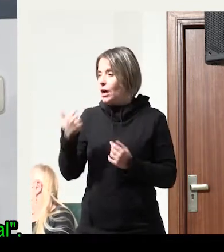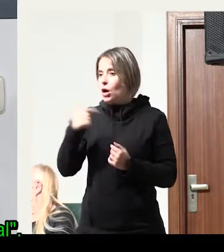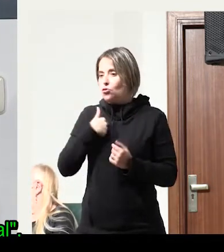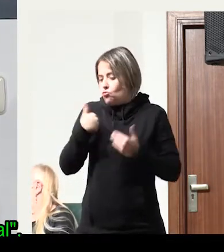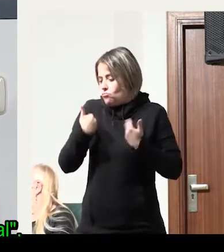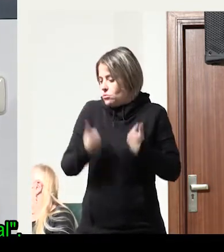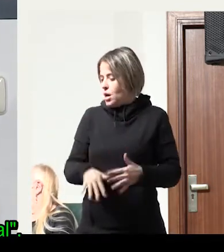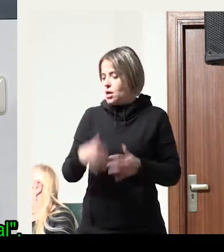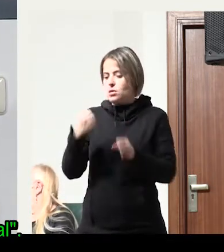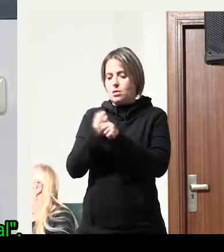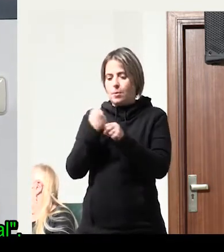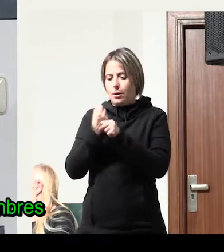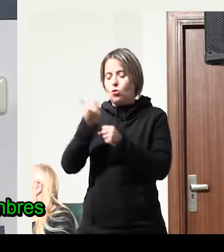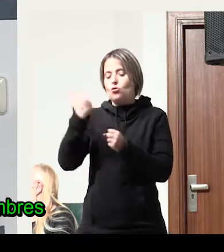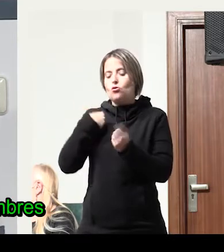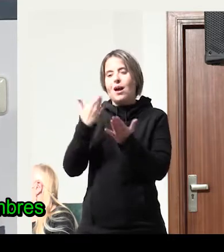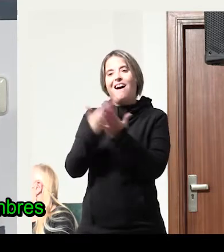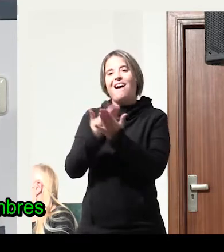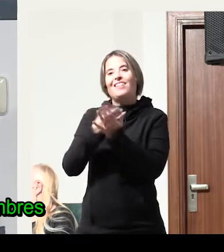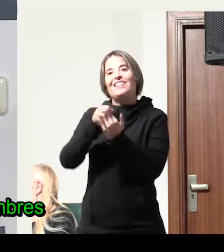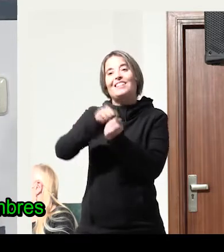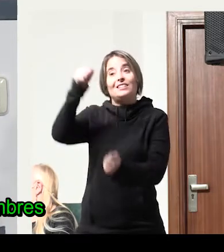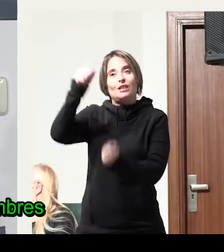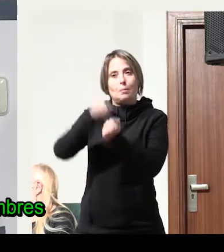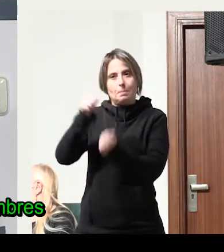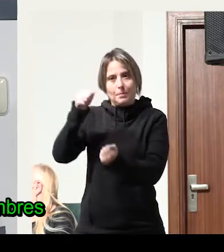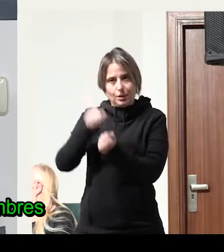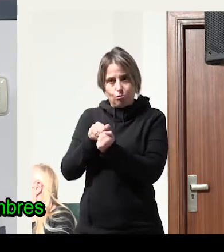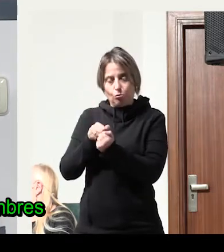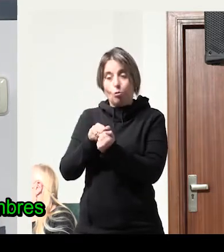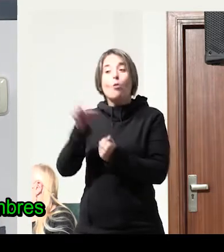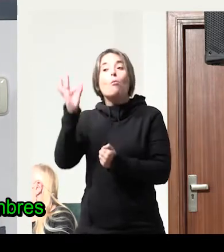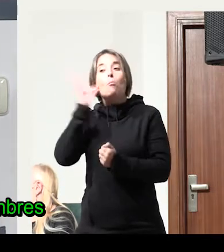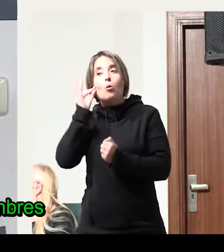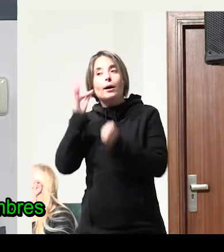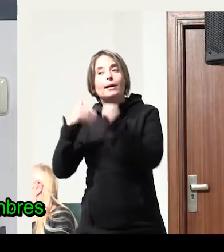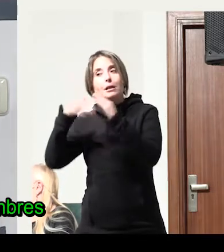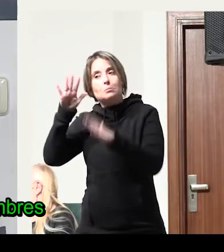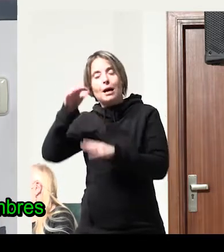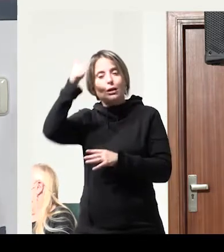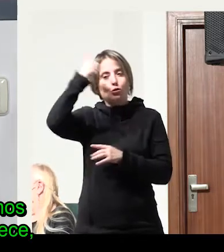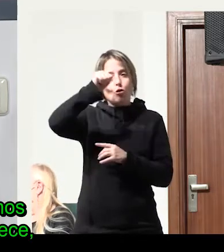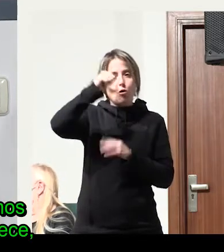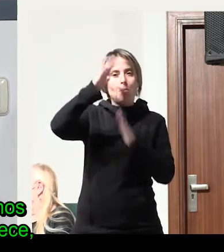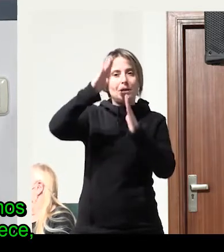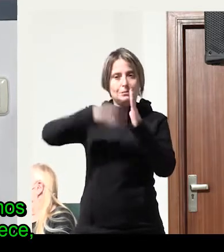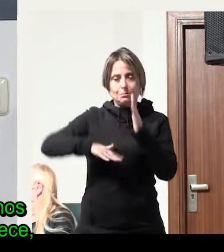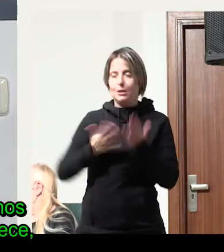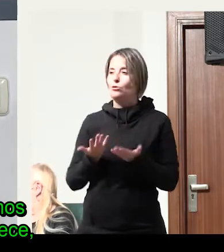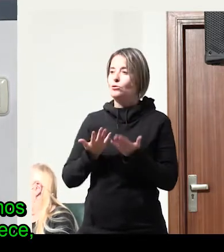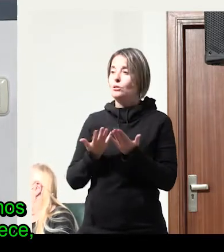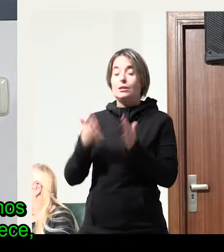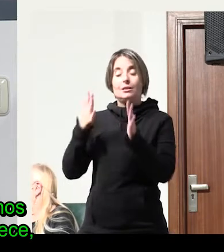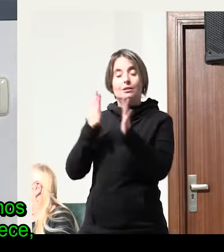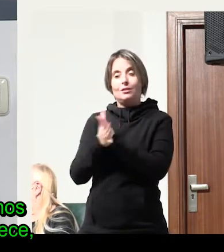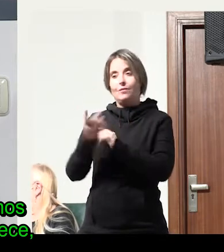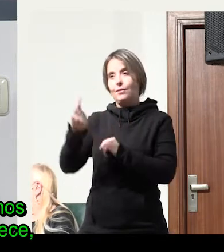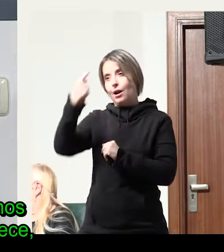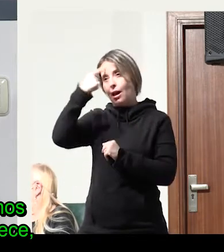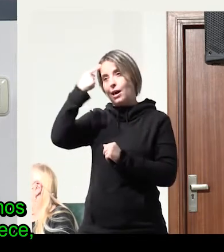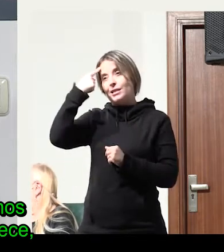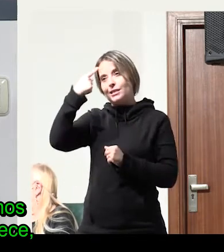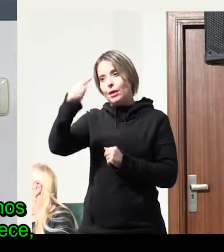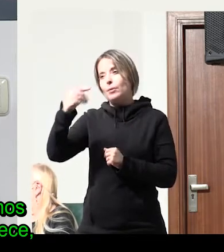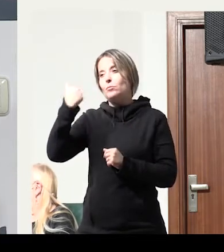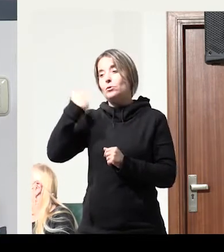hecho el testamento vital. Por cierto, más mujeres que hombres hacen el testamento vital. O sea que de antemano ya sabemos que hay una preocupación,